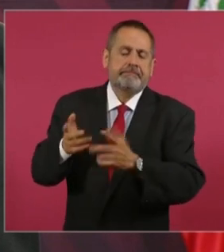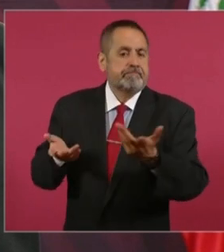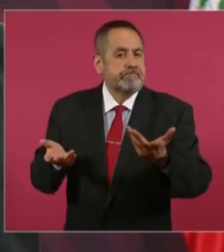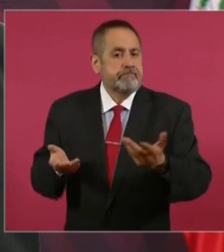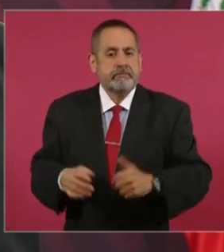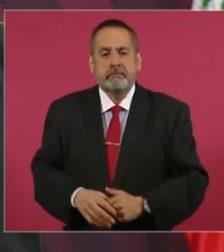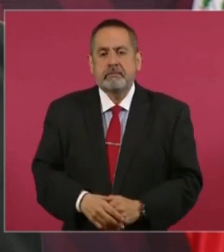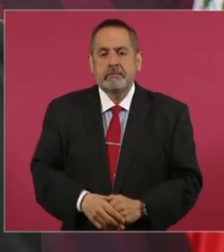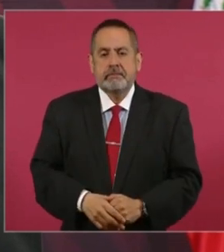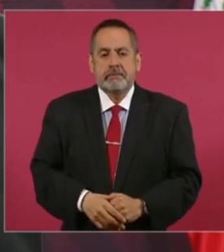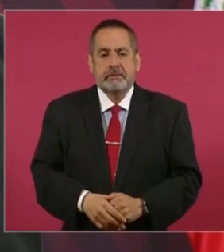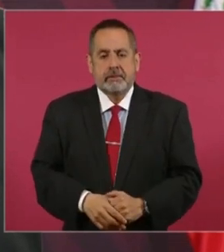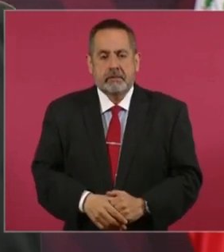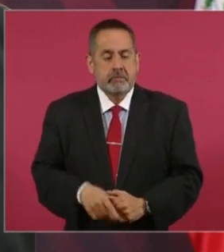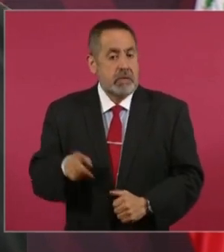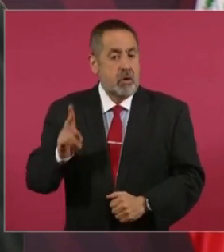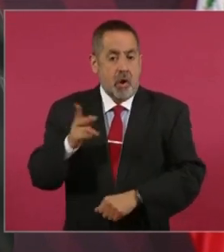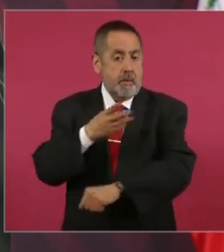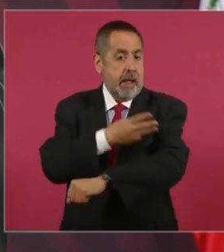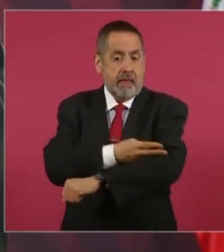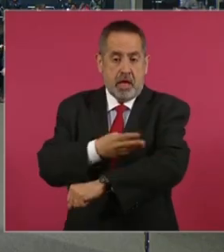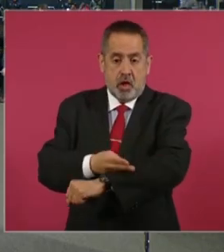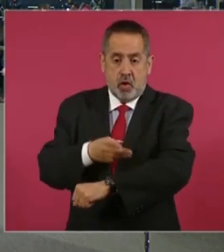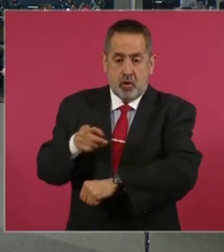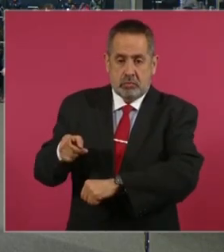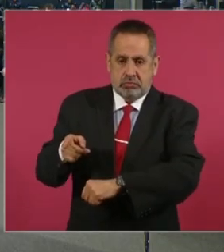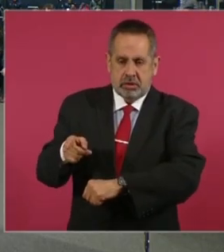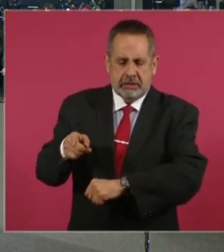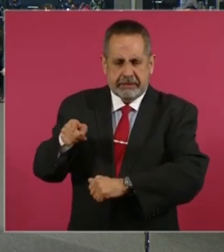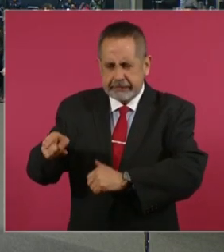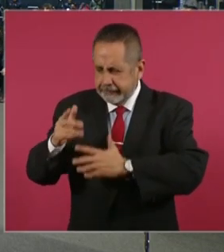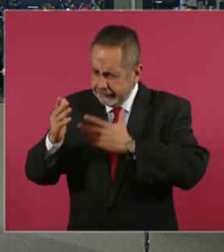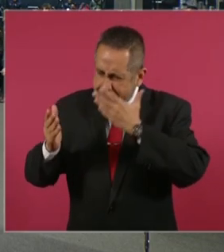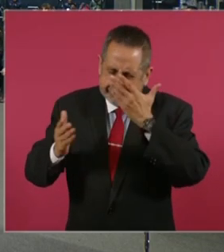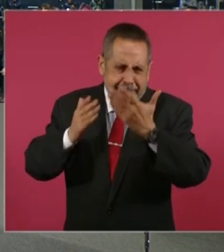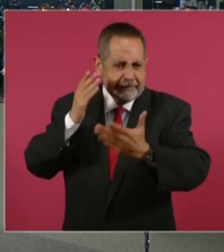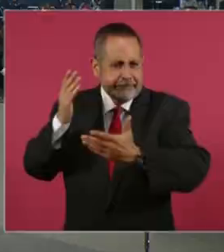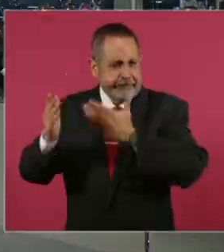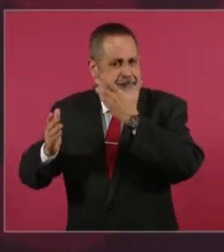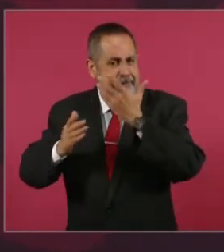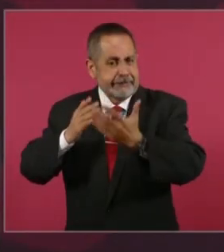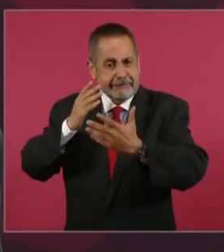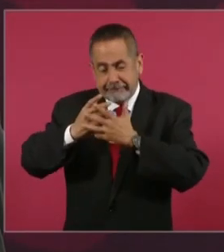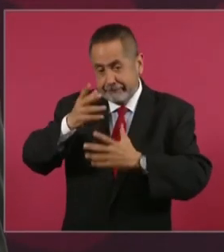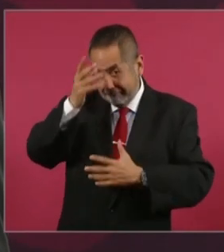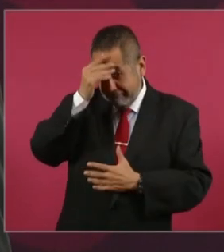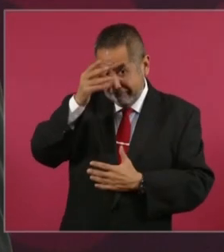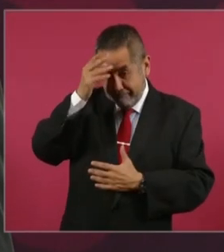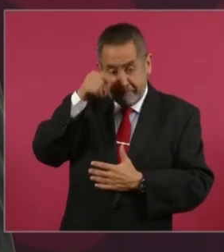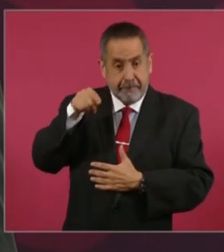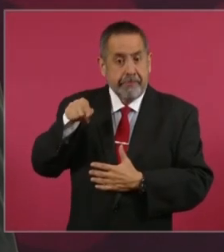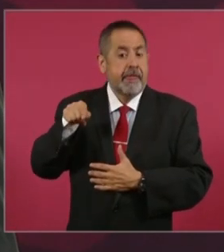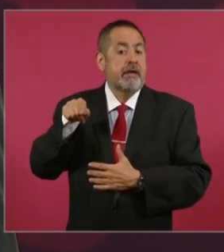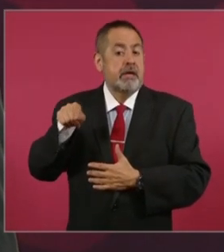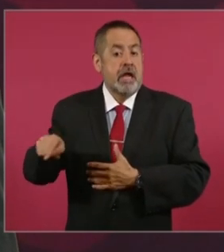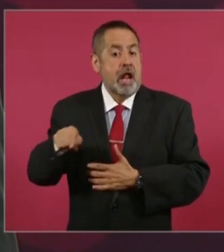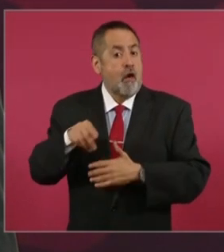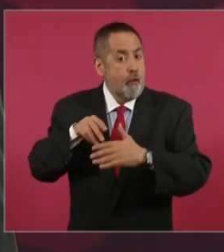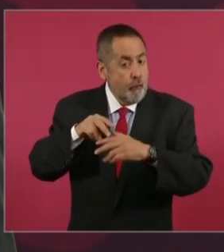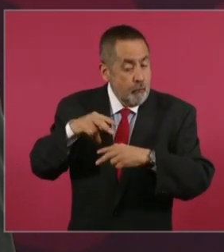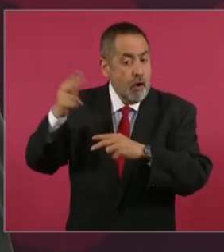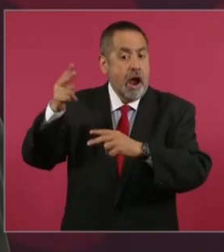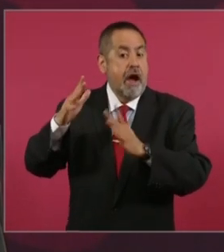Pero Madero se formó, estuvo en